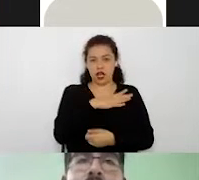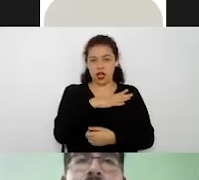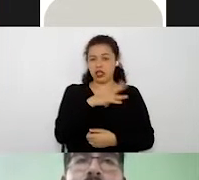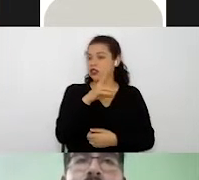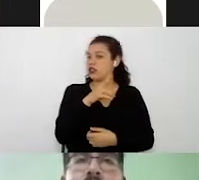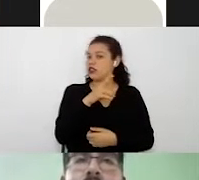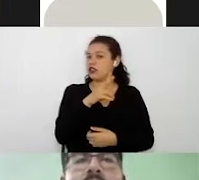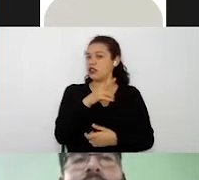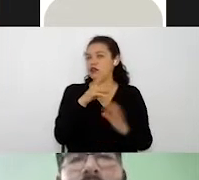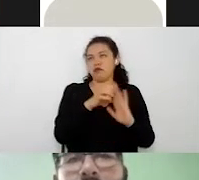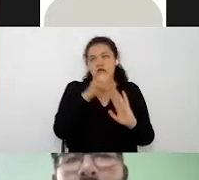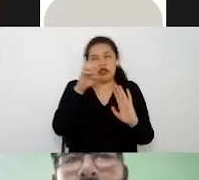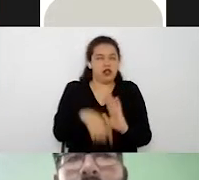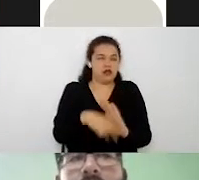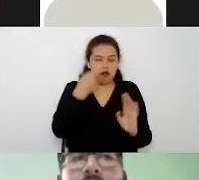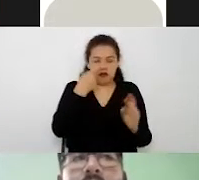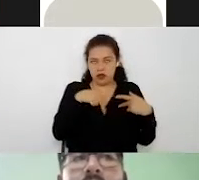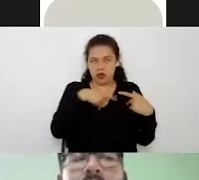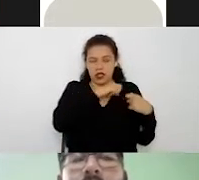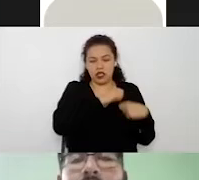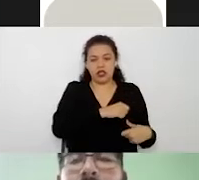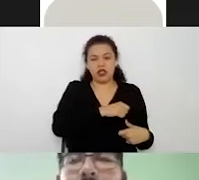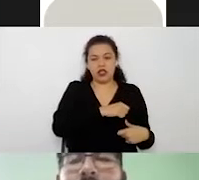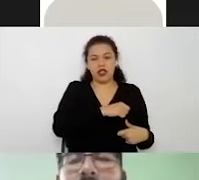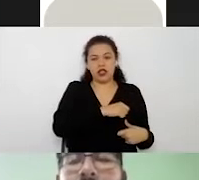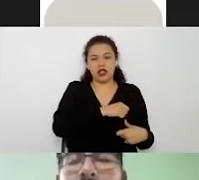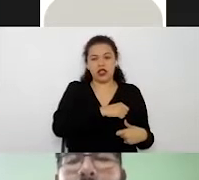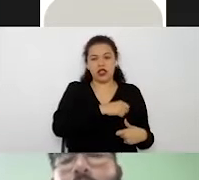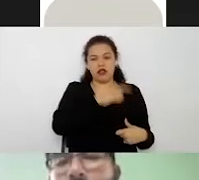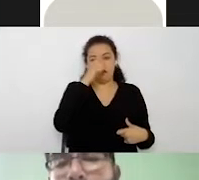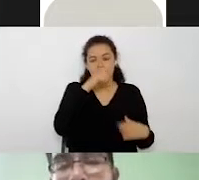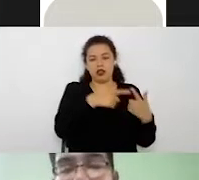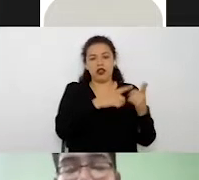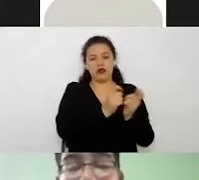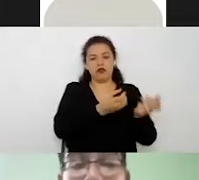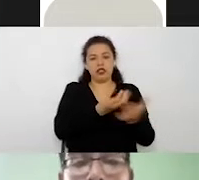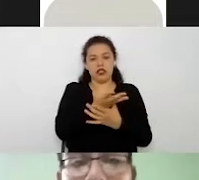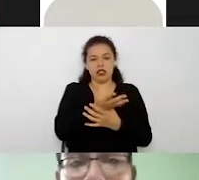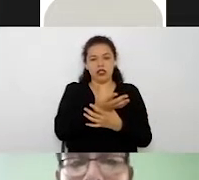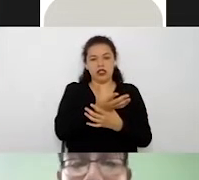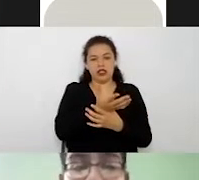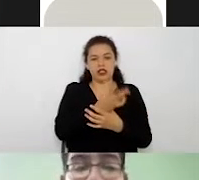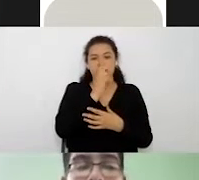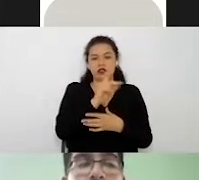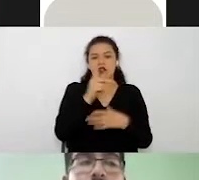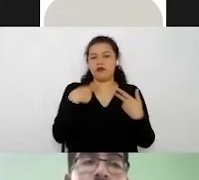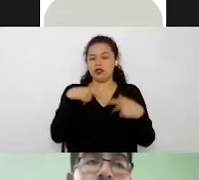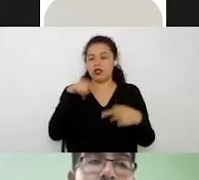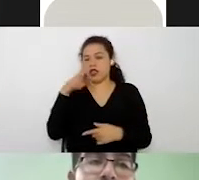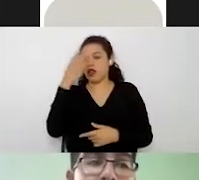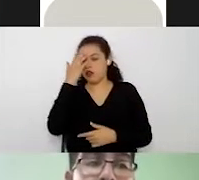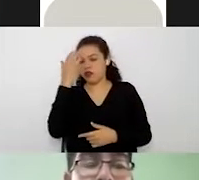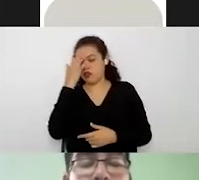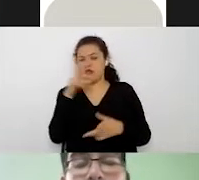el encargado de la brigada de evacuación. porque él conoce precisamente cuáles son las